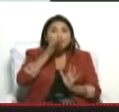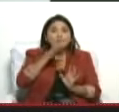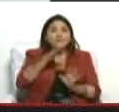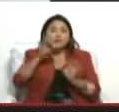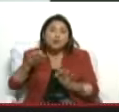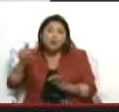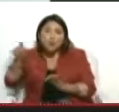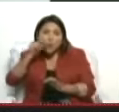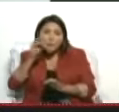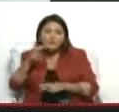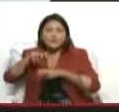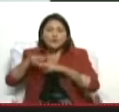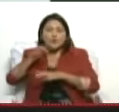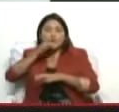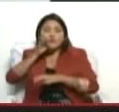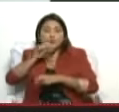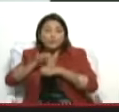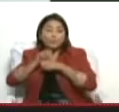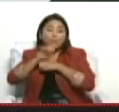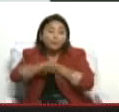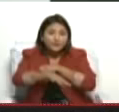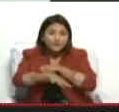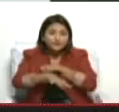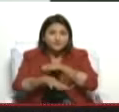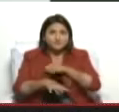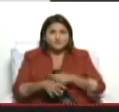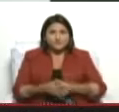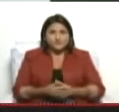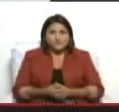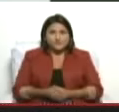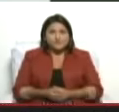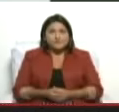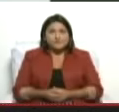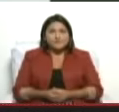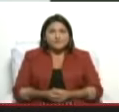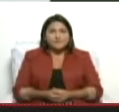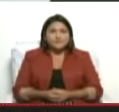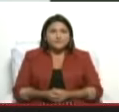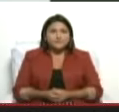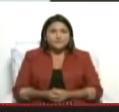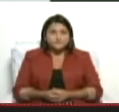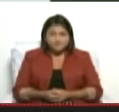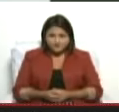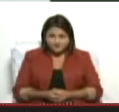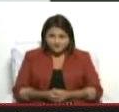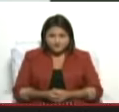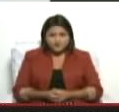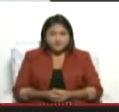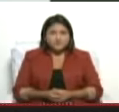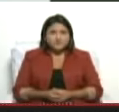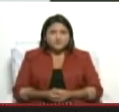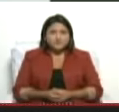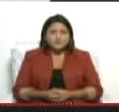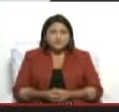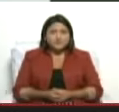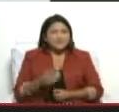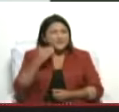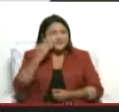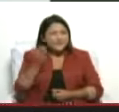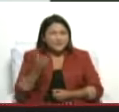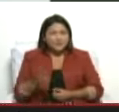se le chispoteó como diría El Chapulín Colorado pero algo bien bien